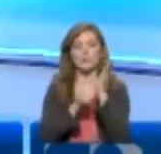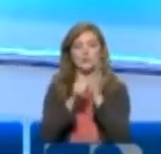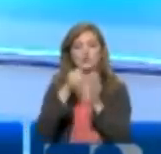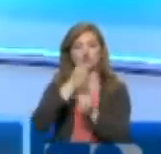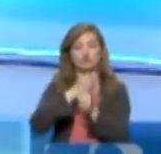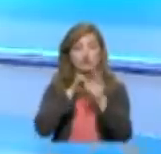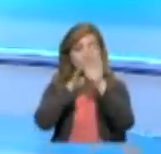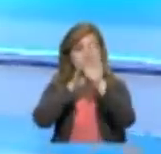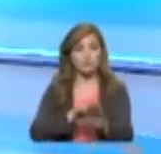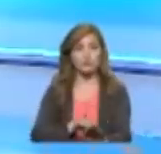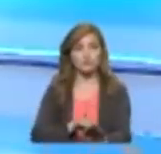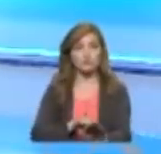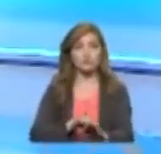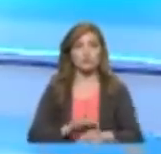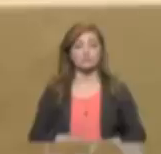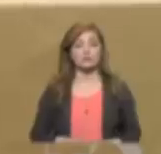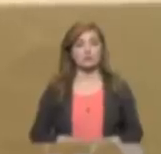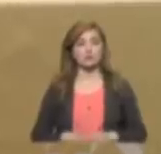trabajo